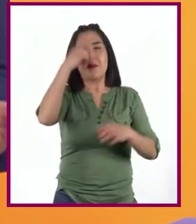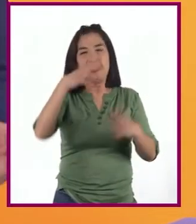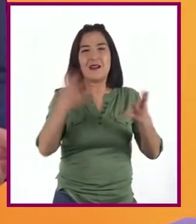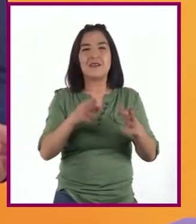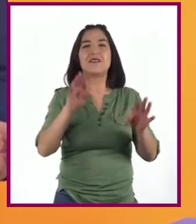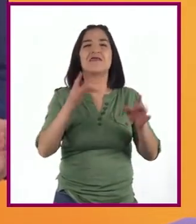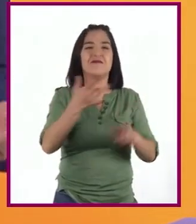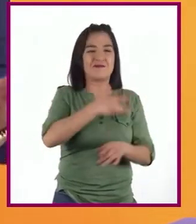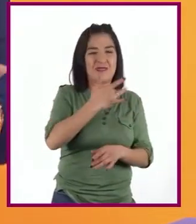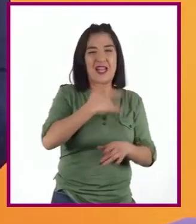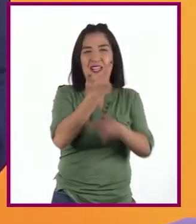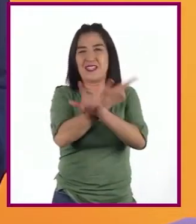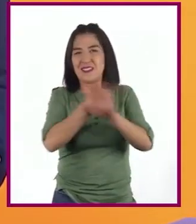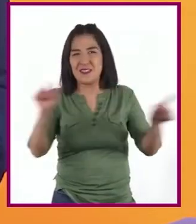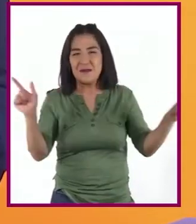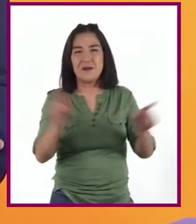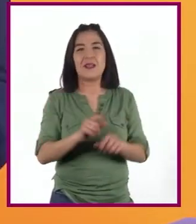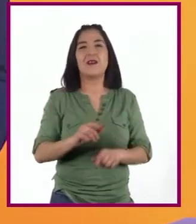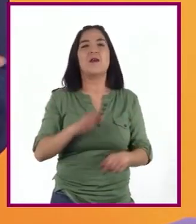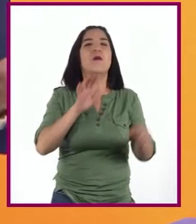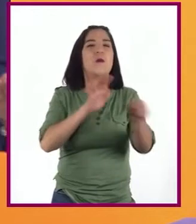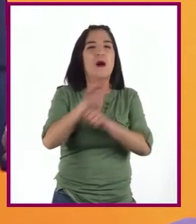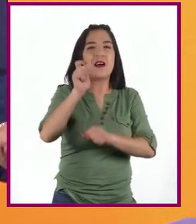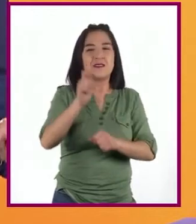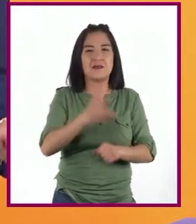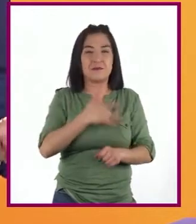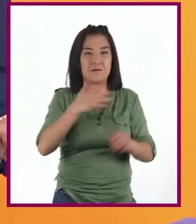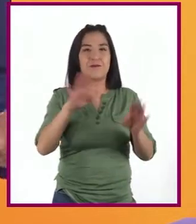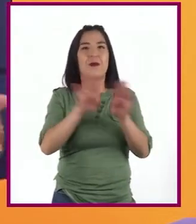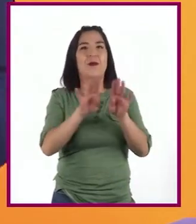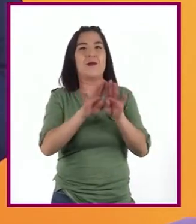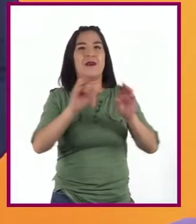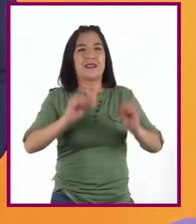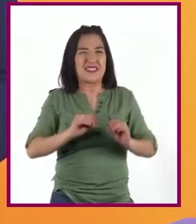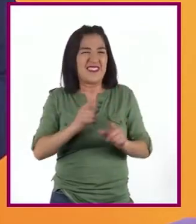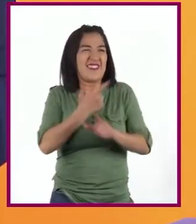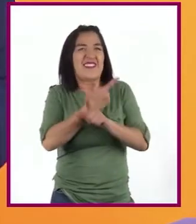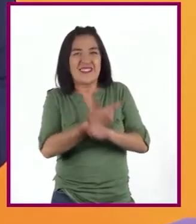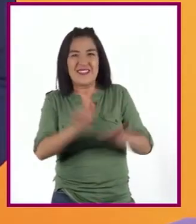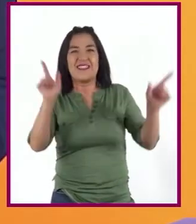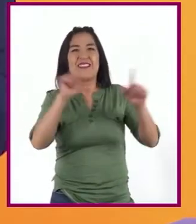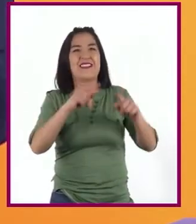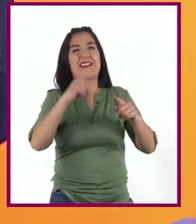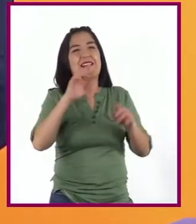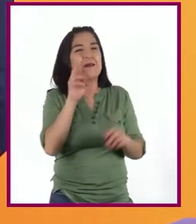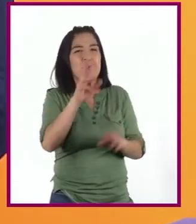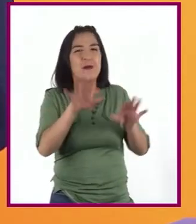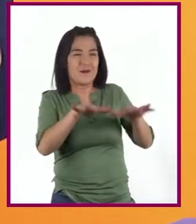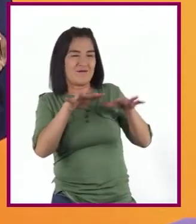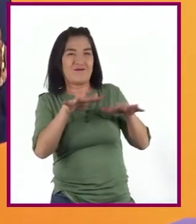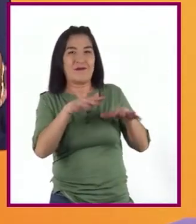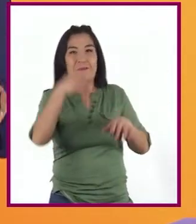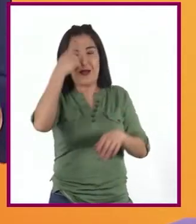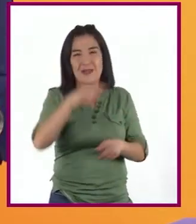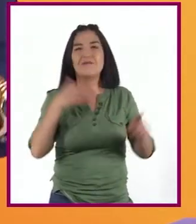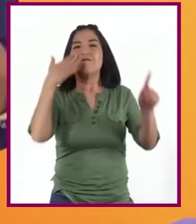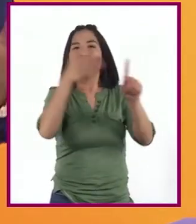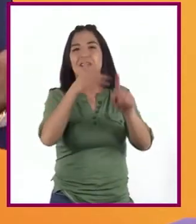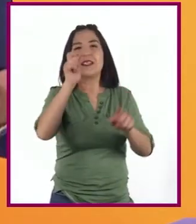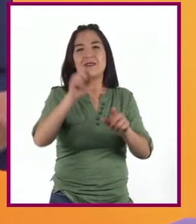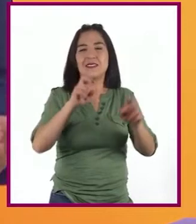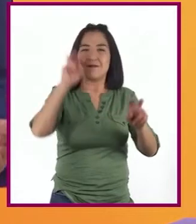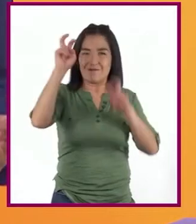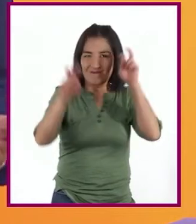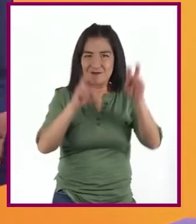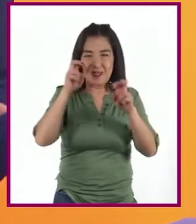las emociones, los efectos y la exuberancia, lo que era muy afín con los propósitos creativos